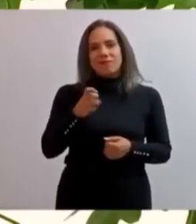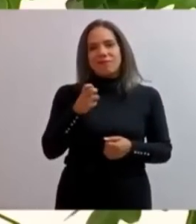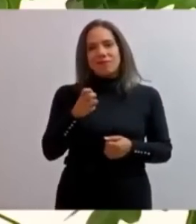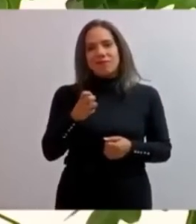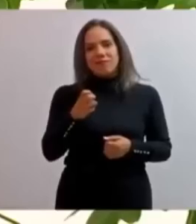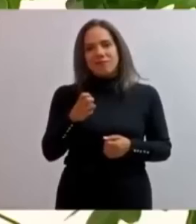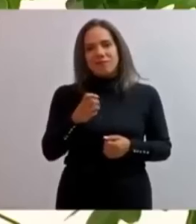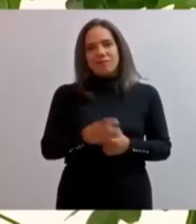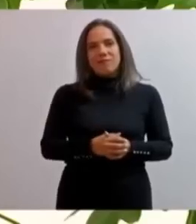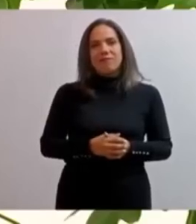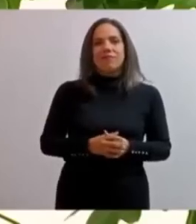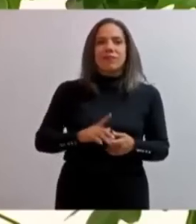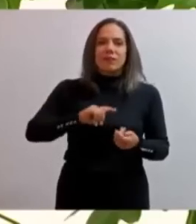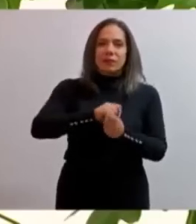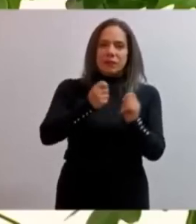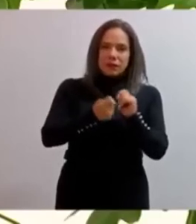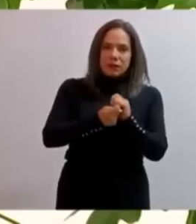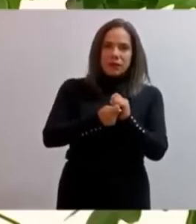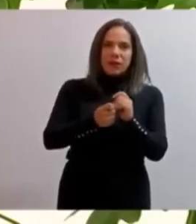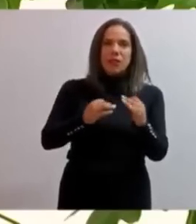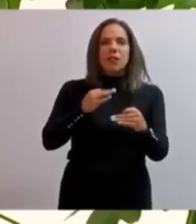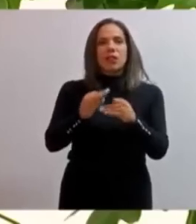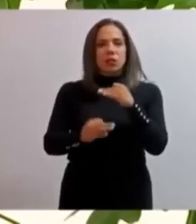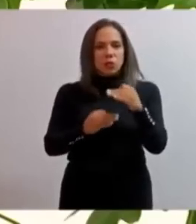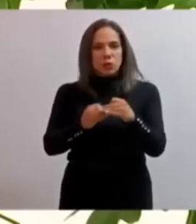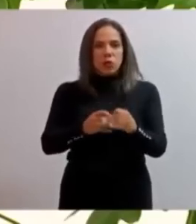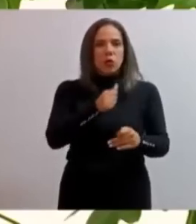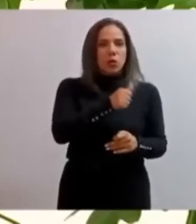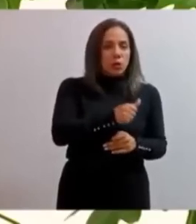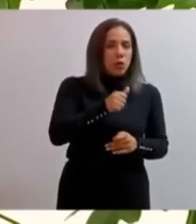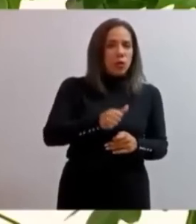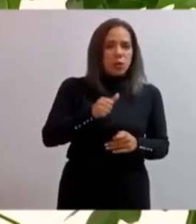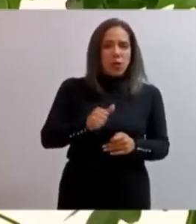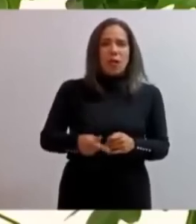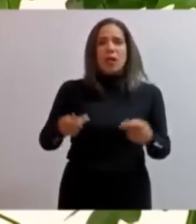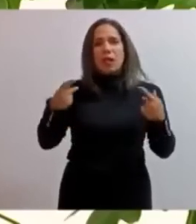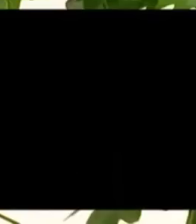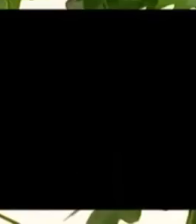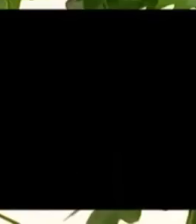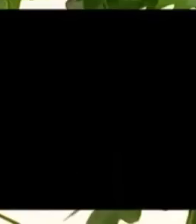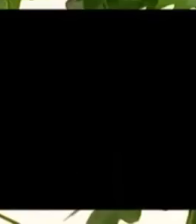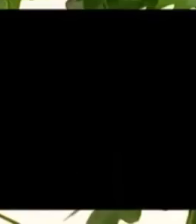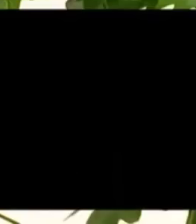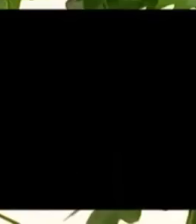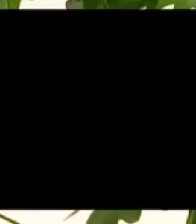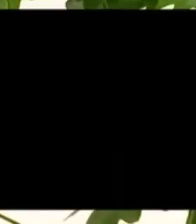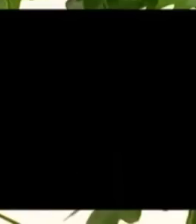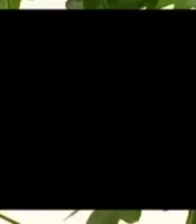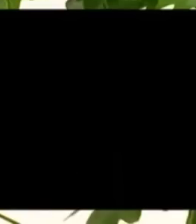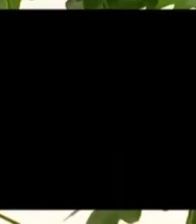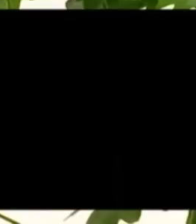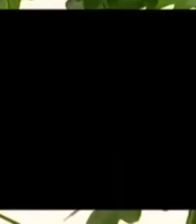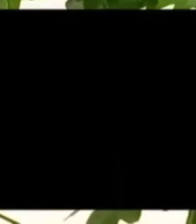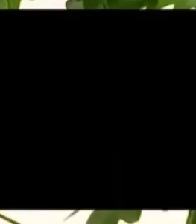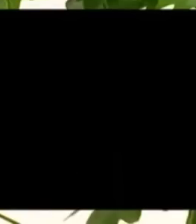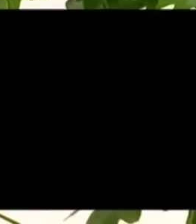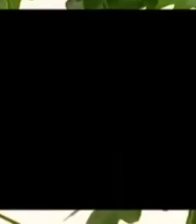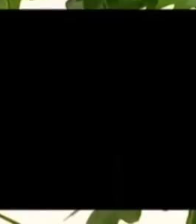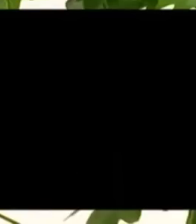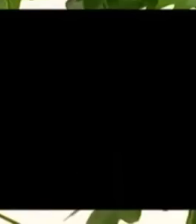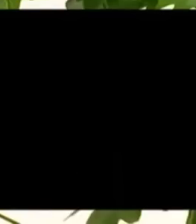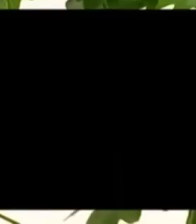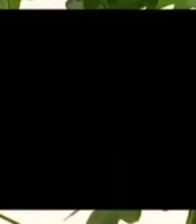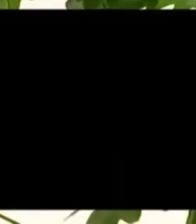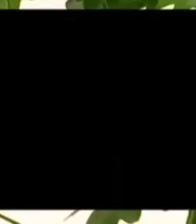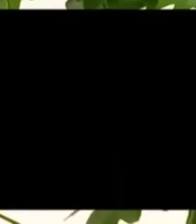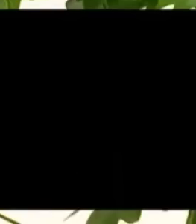en toda la estructura del sistema educativo. O sea, tenemos que cambiar la estructura, se tiene que modificar todo el